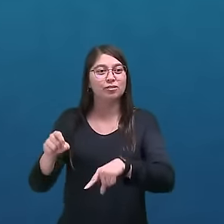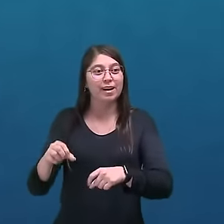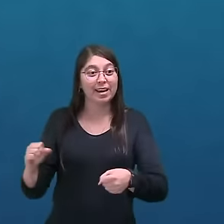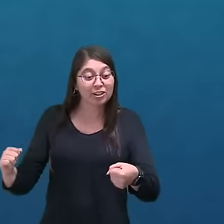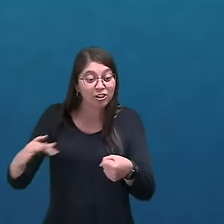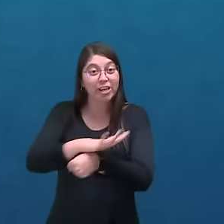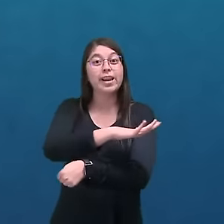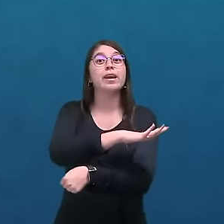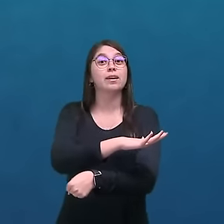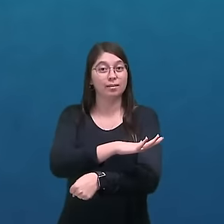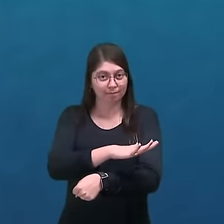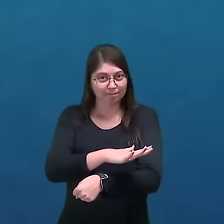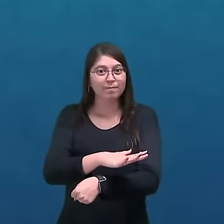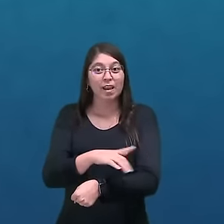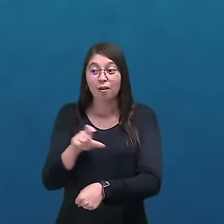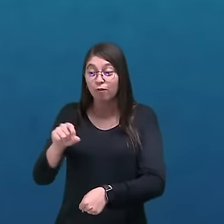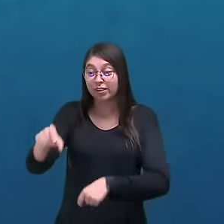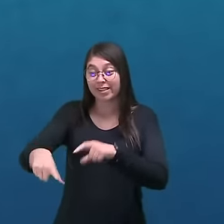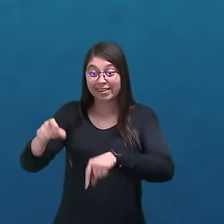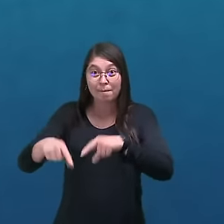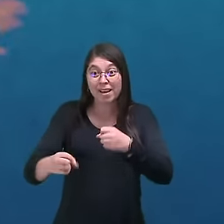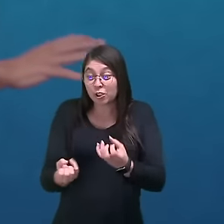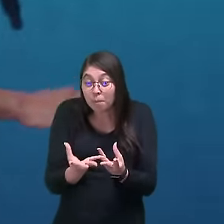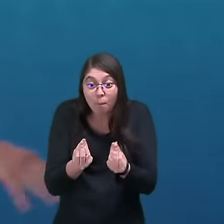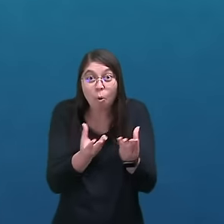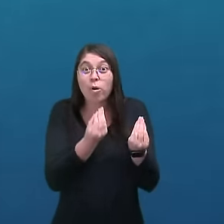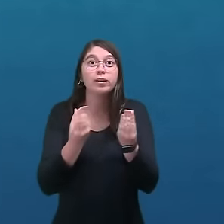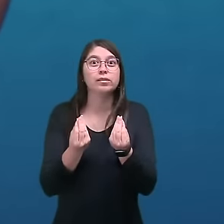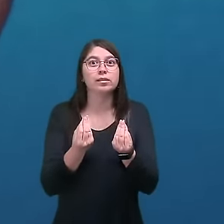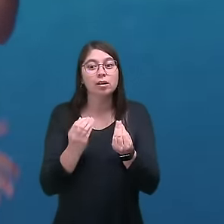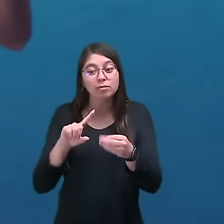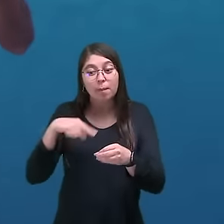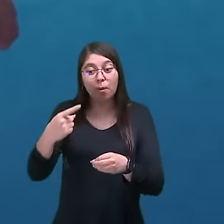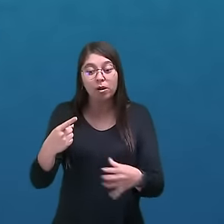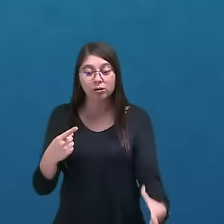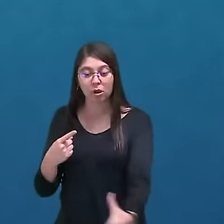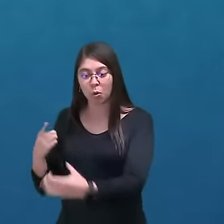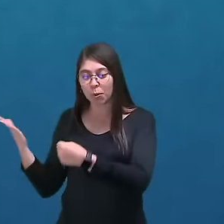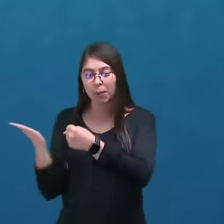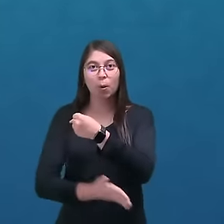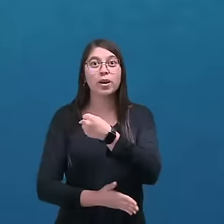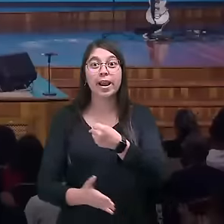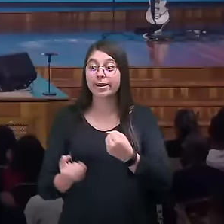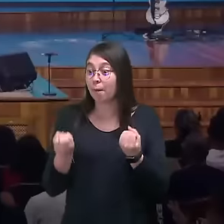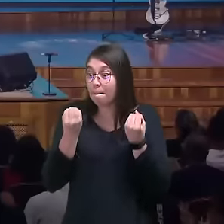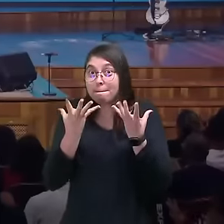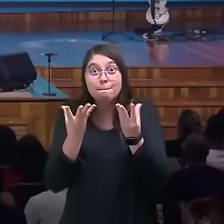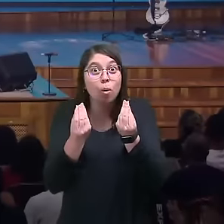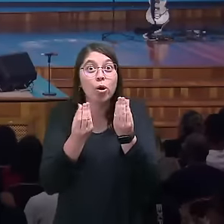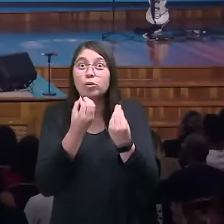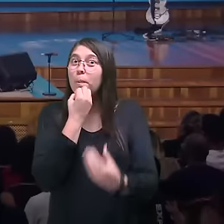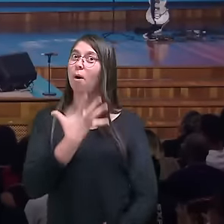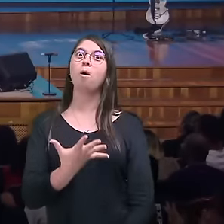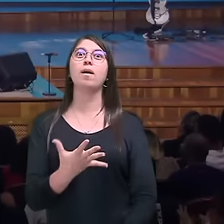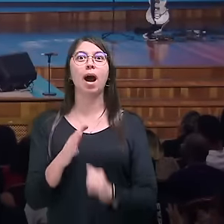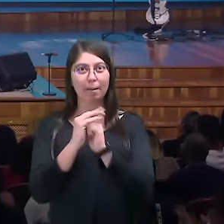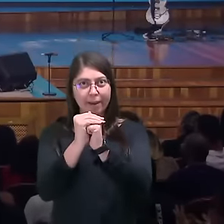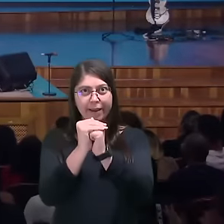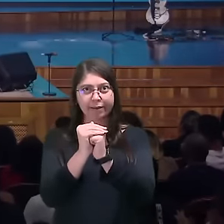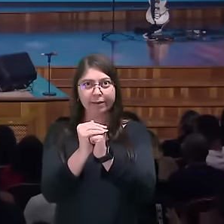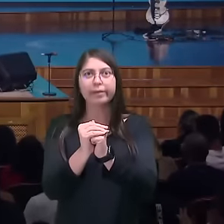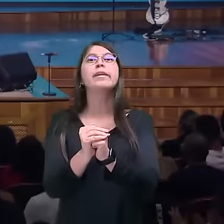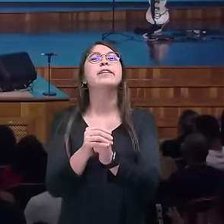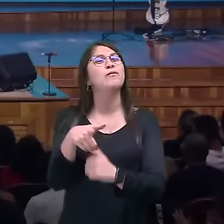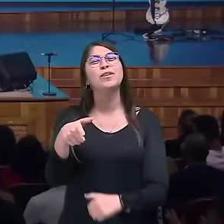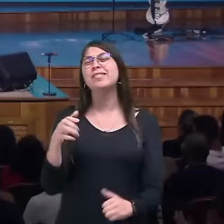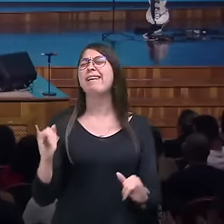la mayor coleita de su vida. No, no, no, voy a repetir. Si esta palabra es para usted, usted no va a ficar